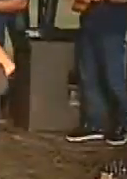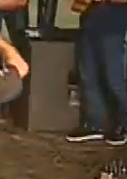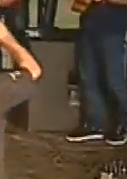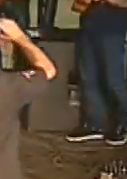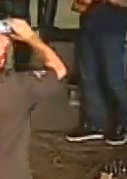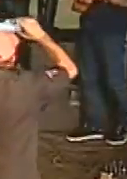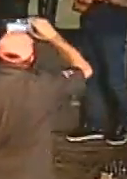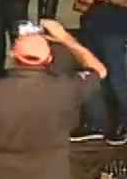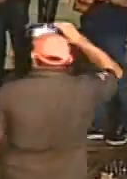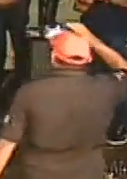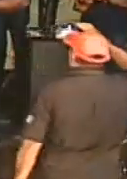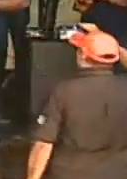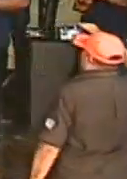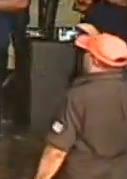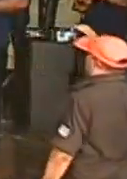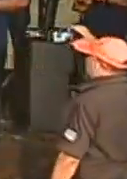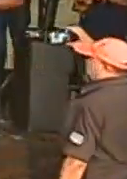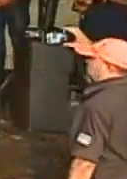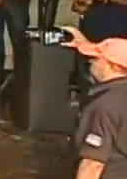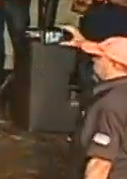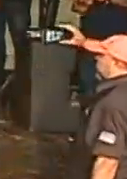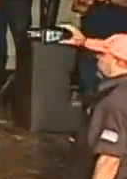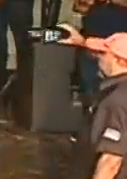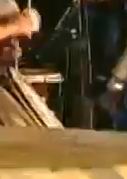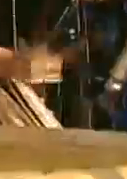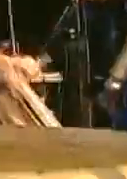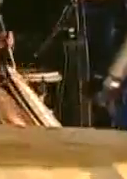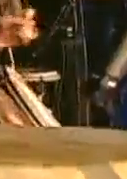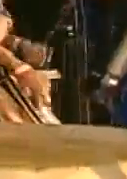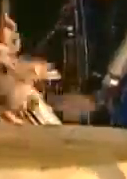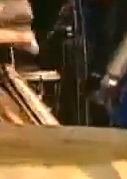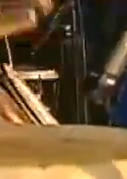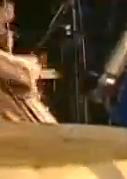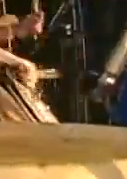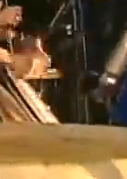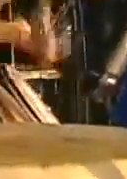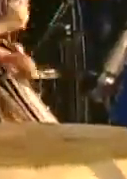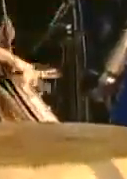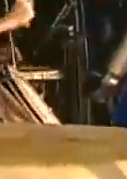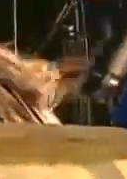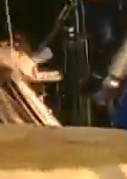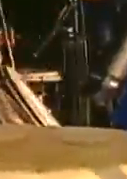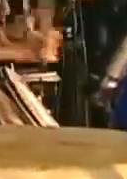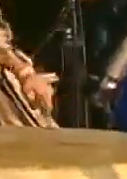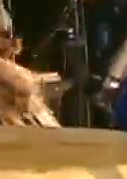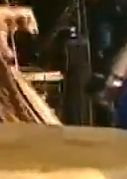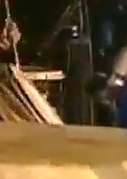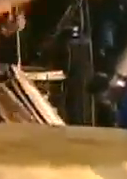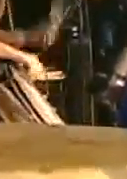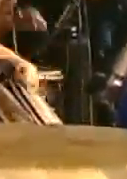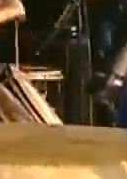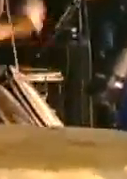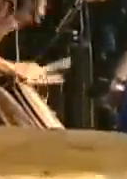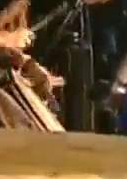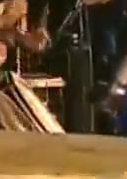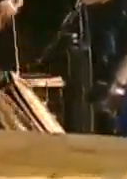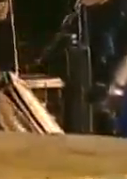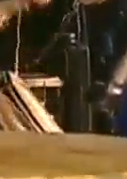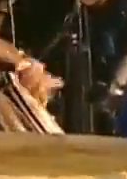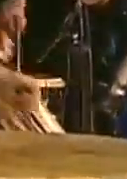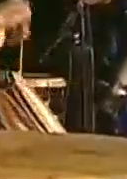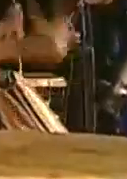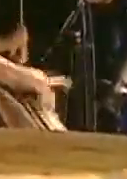había una barbería que era muy populachera. Lavaban en ponchera, pues la silla se reclinaba.